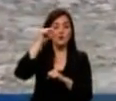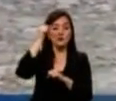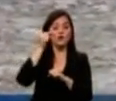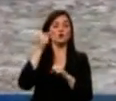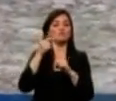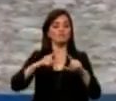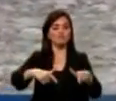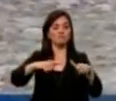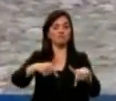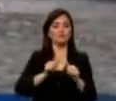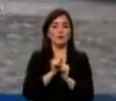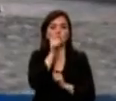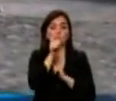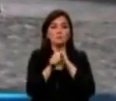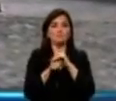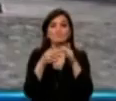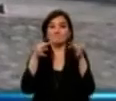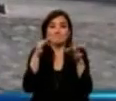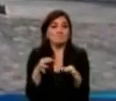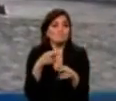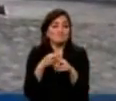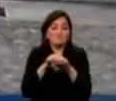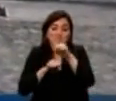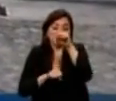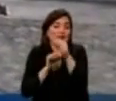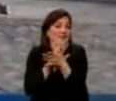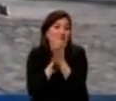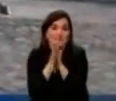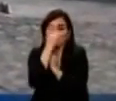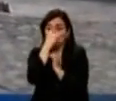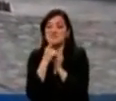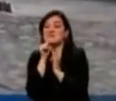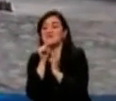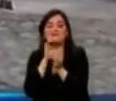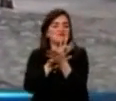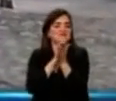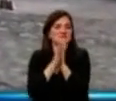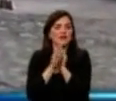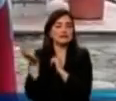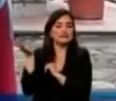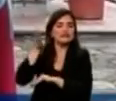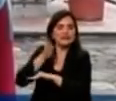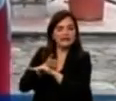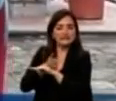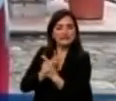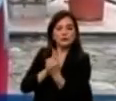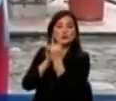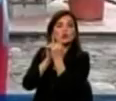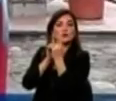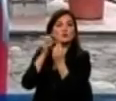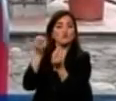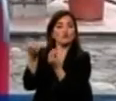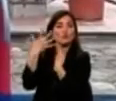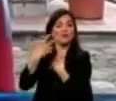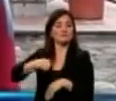aunque con hermetismo, pues no se ha oficializado a ningún perfil. Así nos comunicaron al inicio de esta cita el ministro de